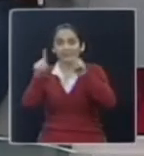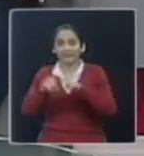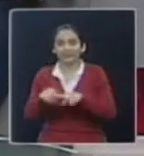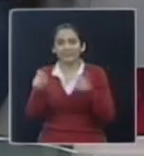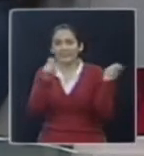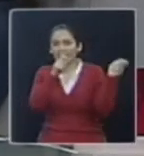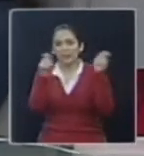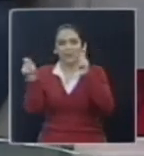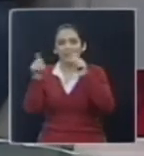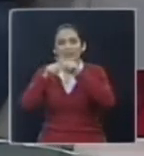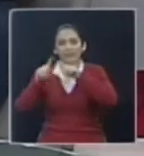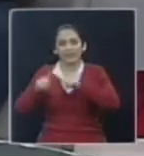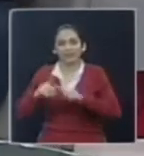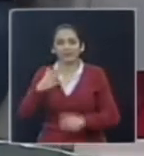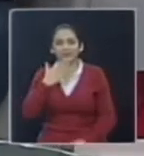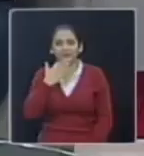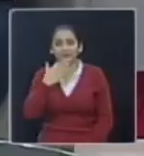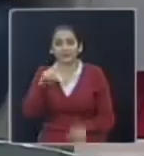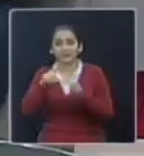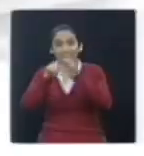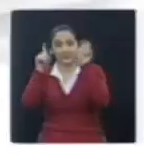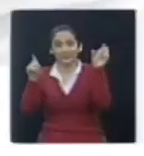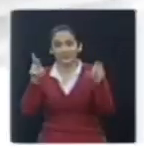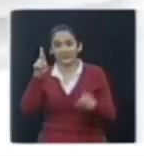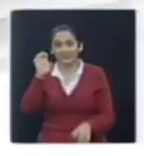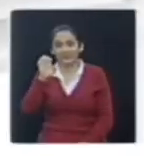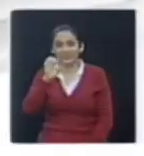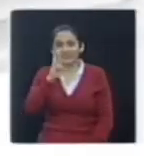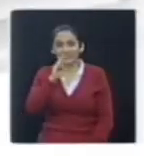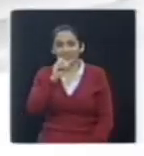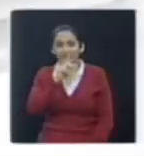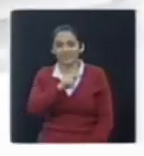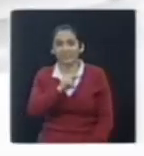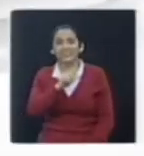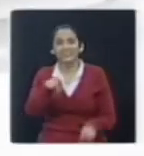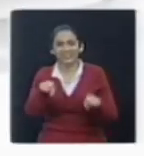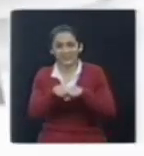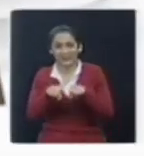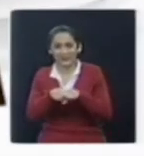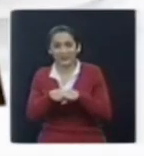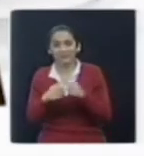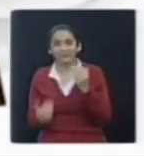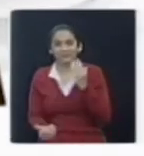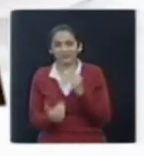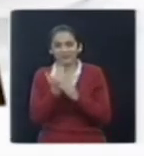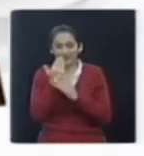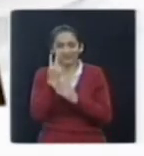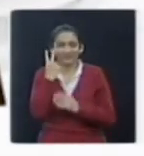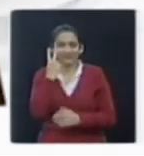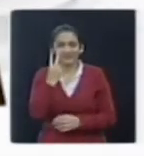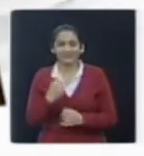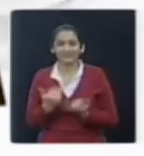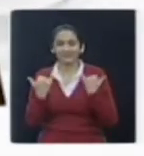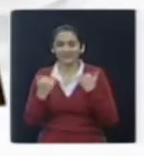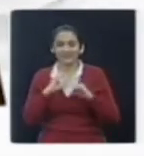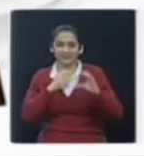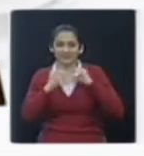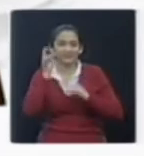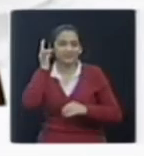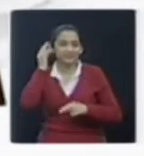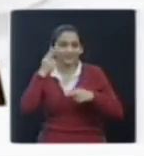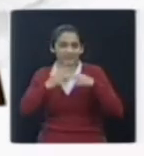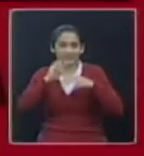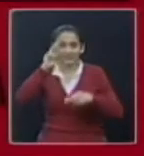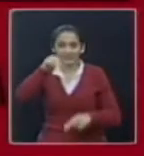ellas definitivamente es Reebok, que hoy nos mostrará sus nuevas tendencias. María José Espinosa, ella es jefa de producto, está